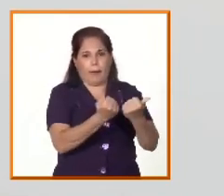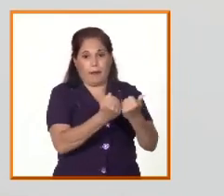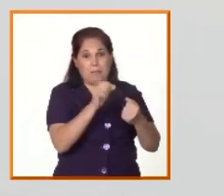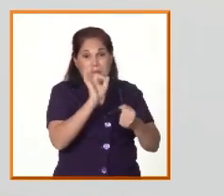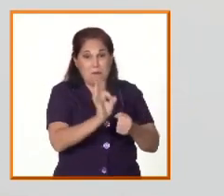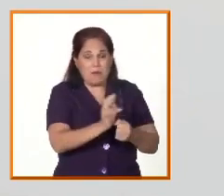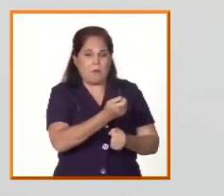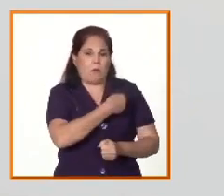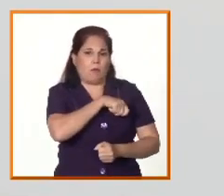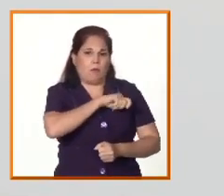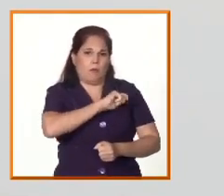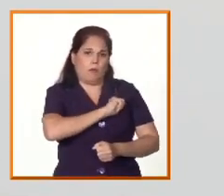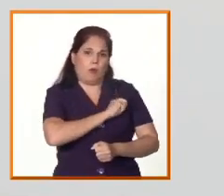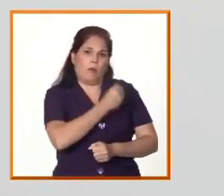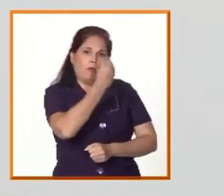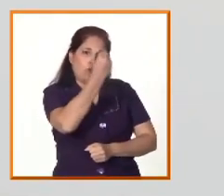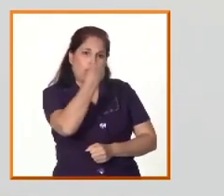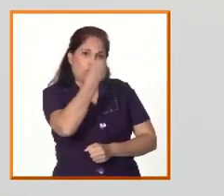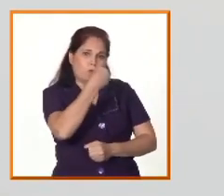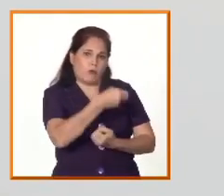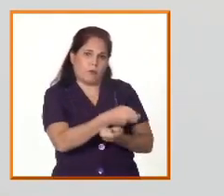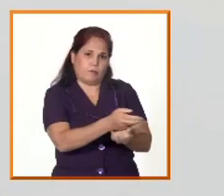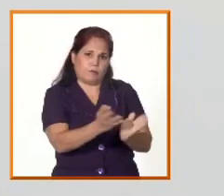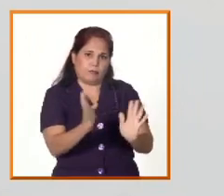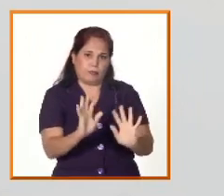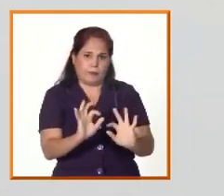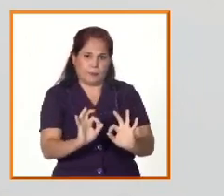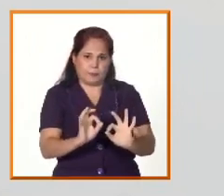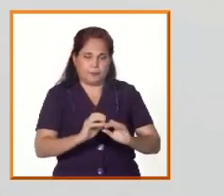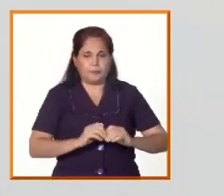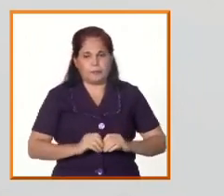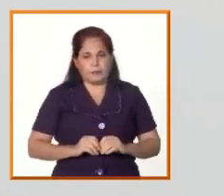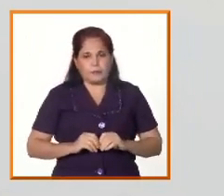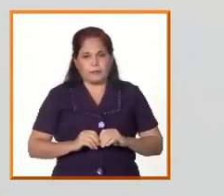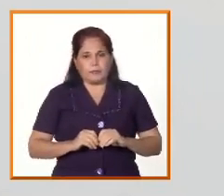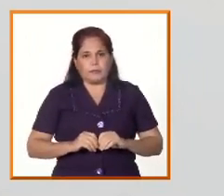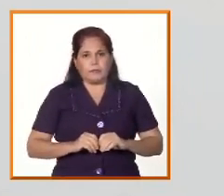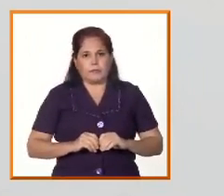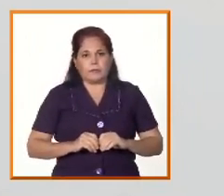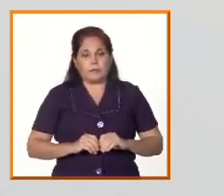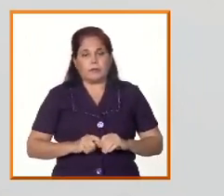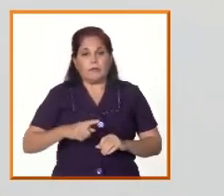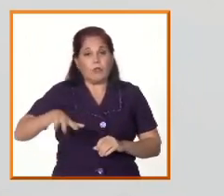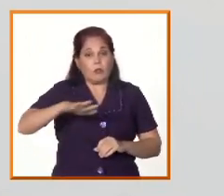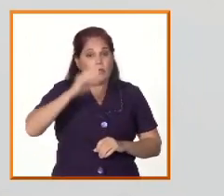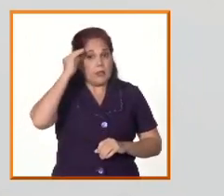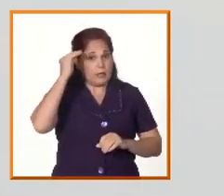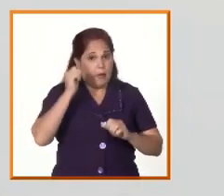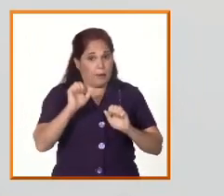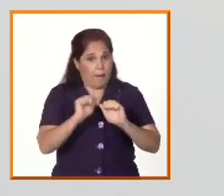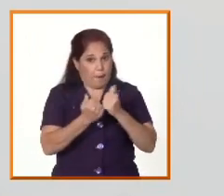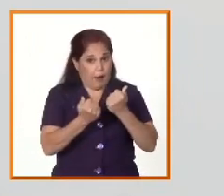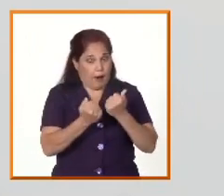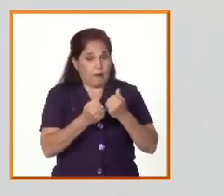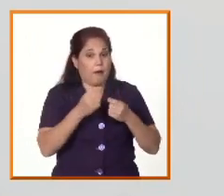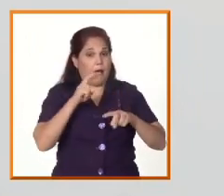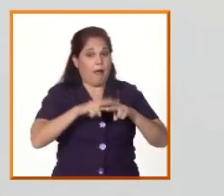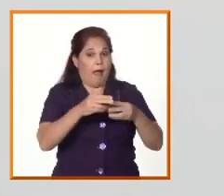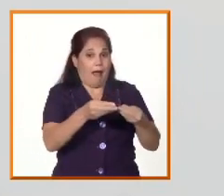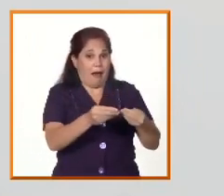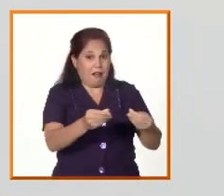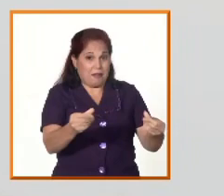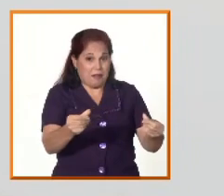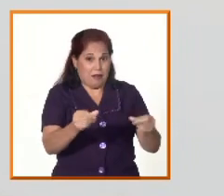a la canasta básica y al resto de los consumos en los territorios como todos sabemos el pan y los harina Es un producto